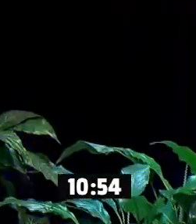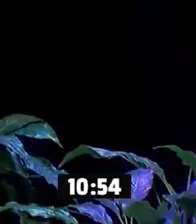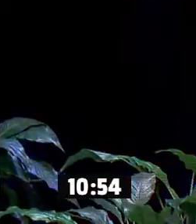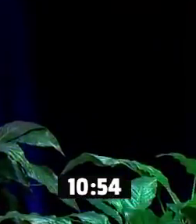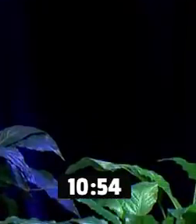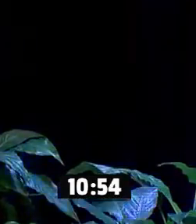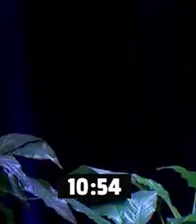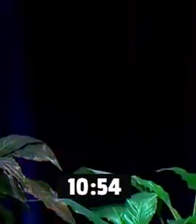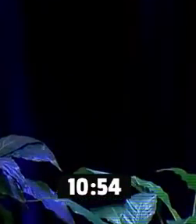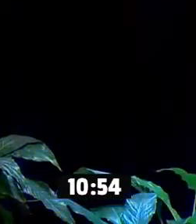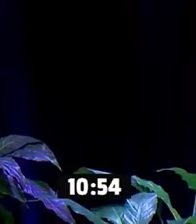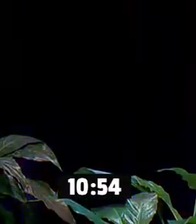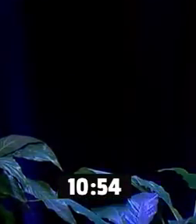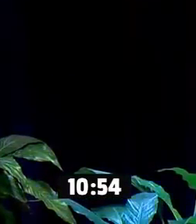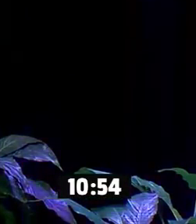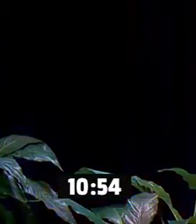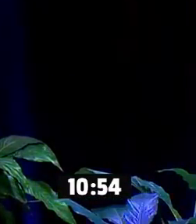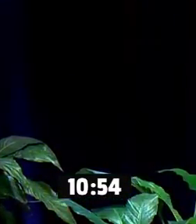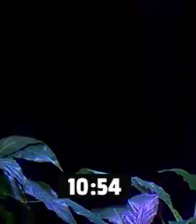Desenamórate de mí,